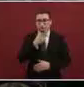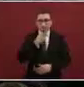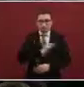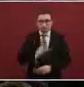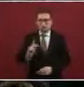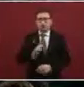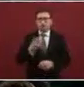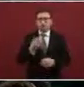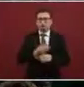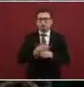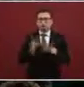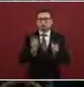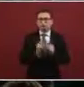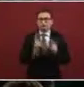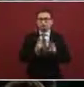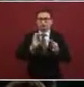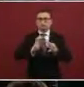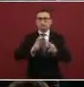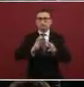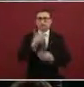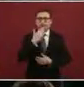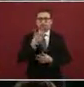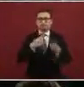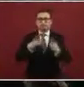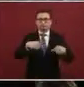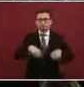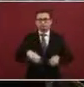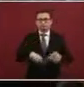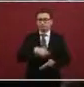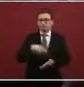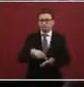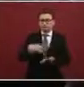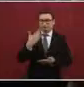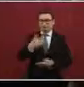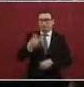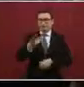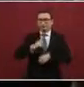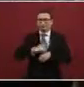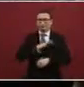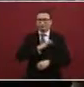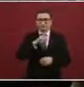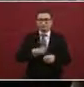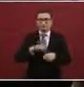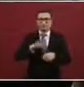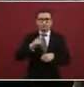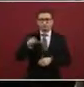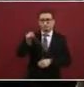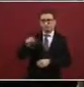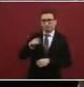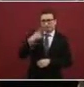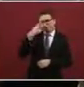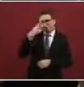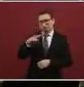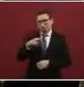Muy breve, expresarles la más cordial bienvenida a esta que es su casa, en este día tan especial para México y España, y